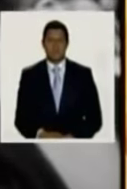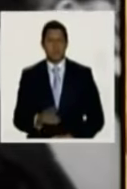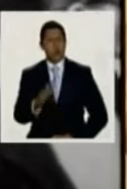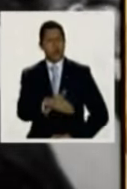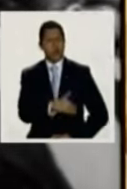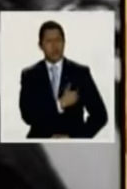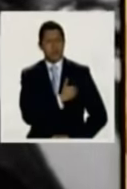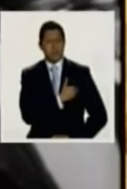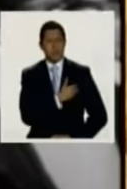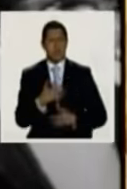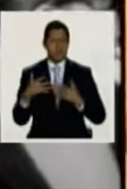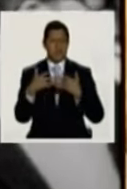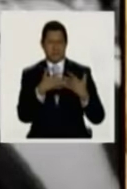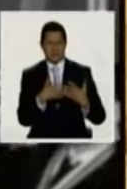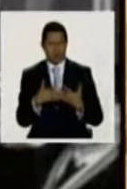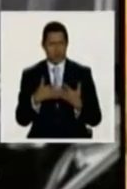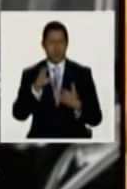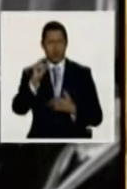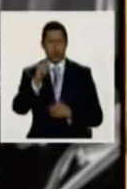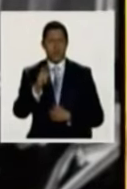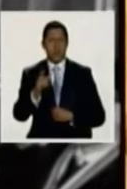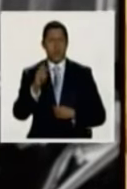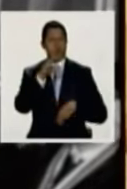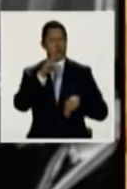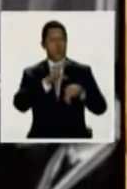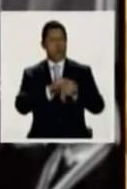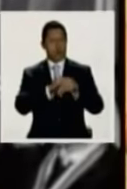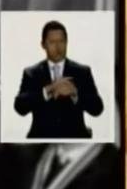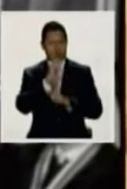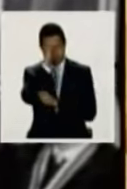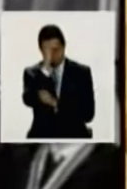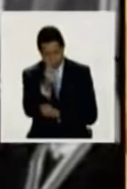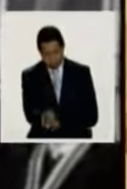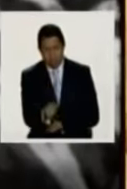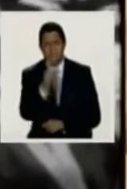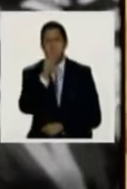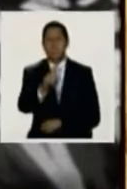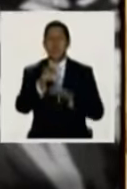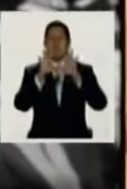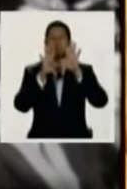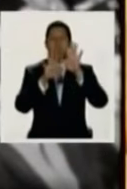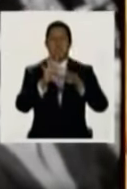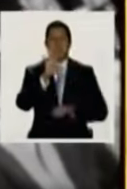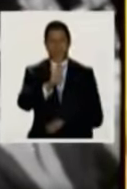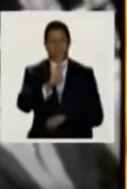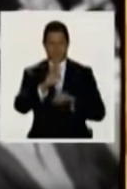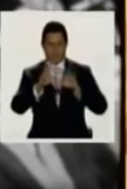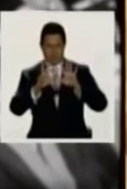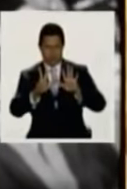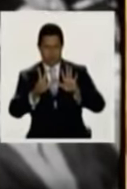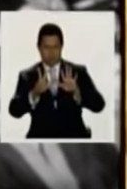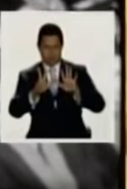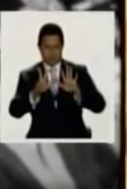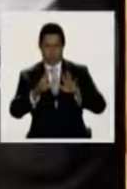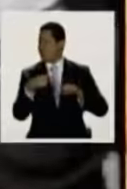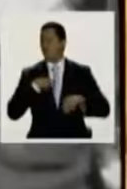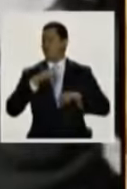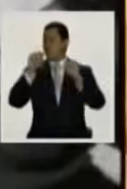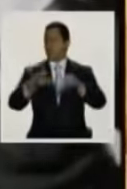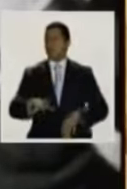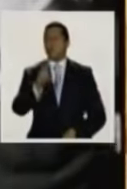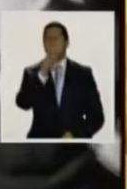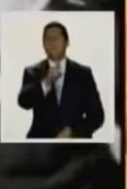Universidad de Columbia en Estados Unidos confirió el doctorado honoris causa en 1948, al cual renuncia